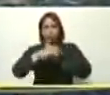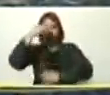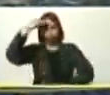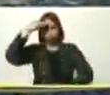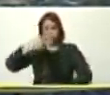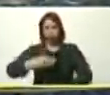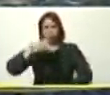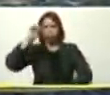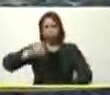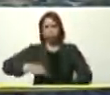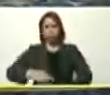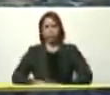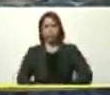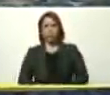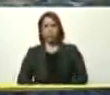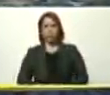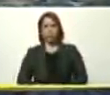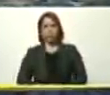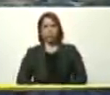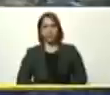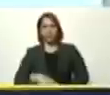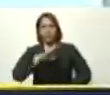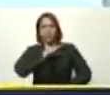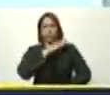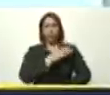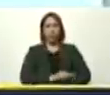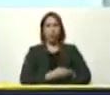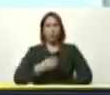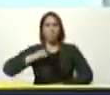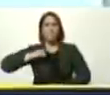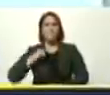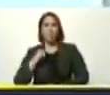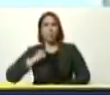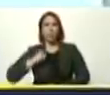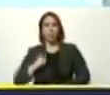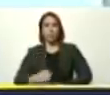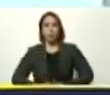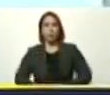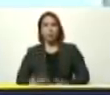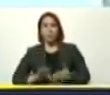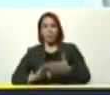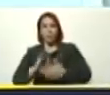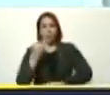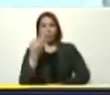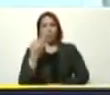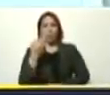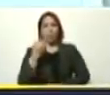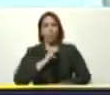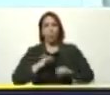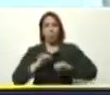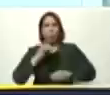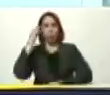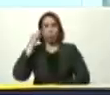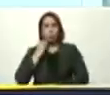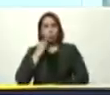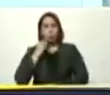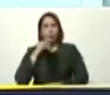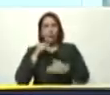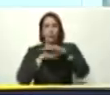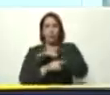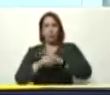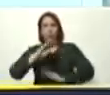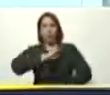comando de las fuerzas policiales. Fundó el movimiento bolivariano en las fuerzas